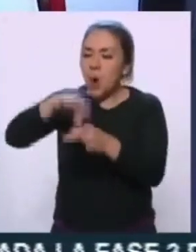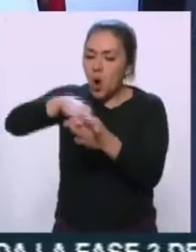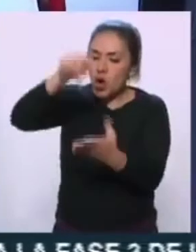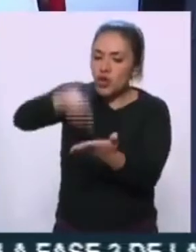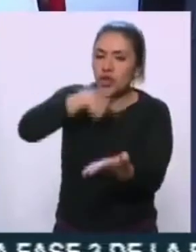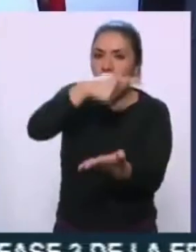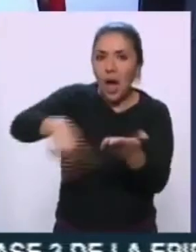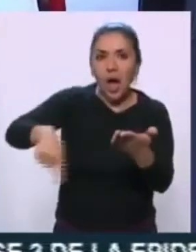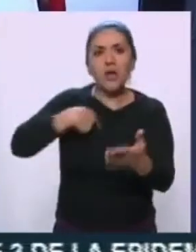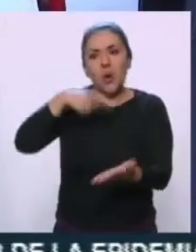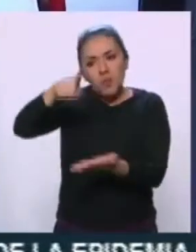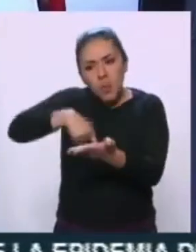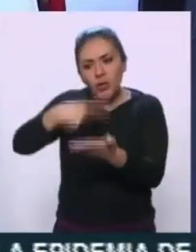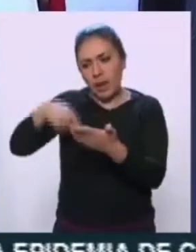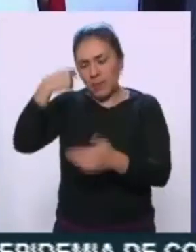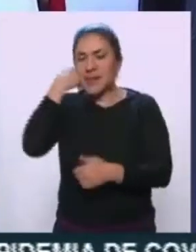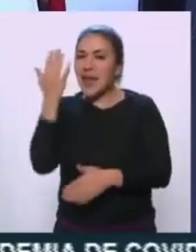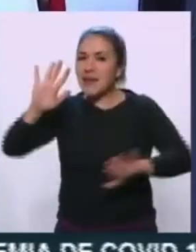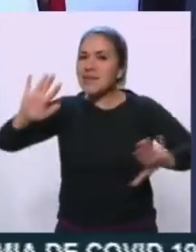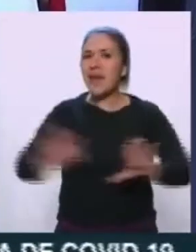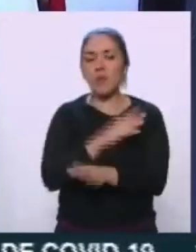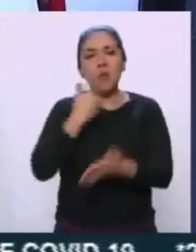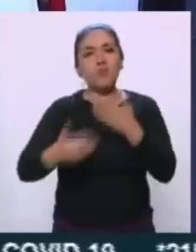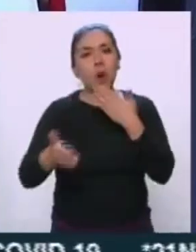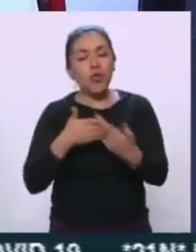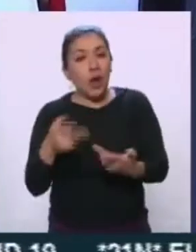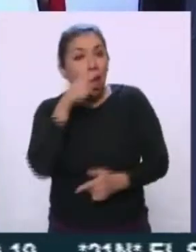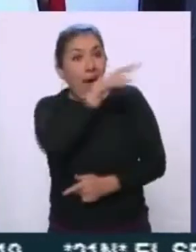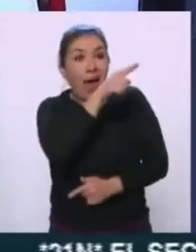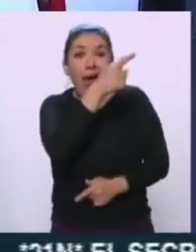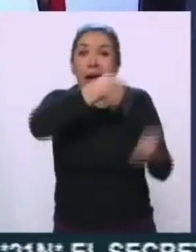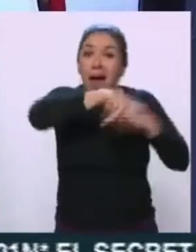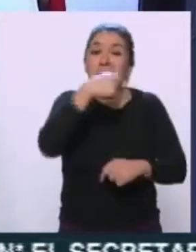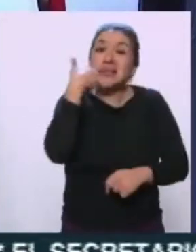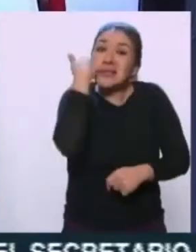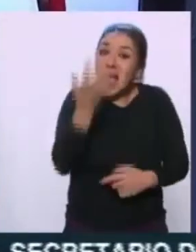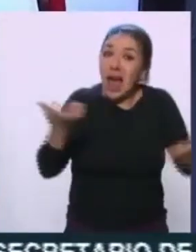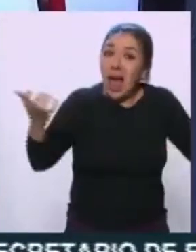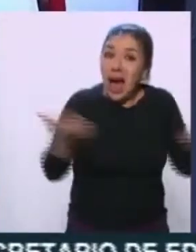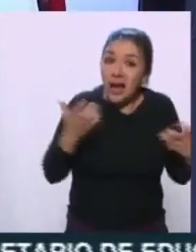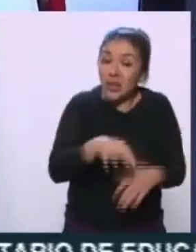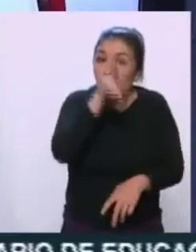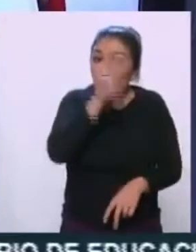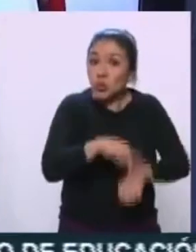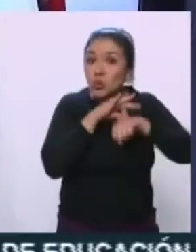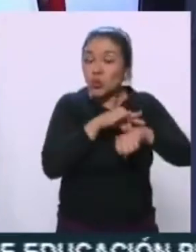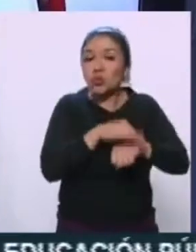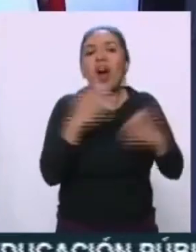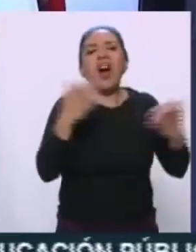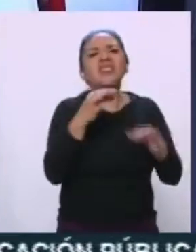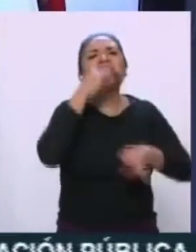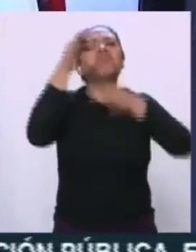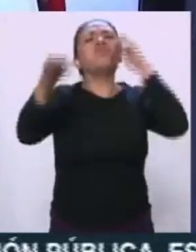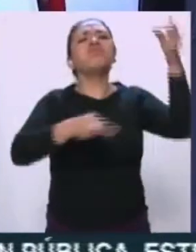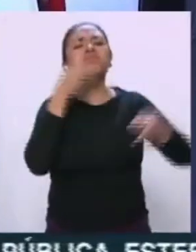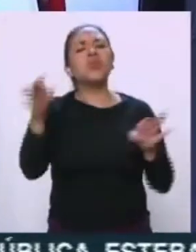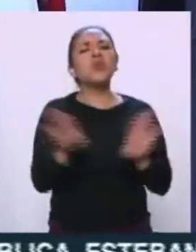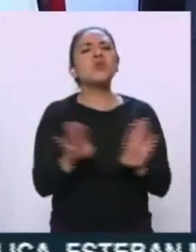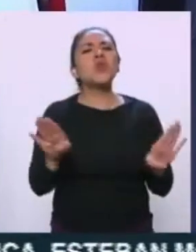y que votamos por un cambio de modelo económico. Lo que ellos en el fondo están queriendo lanzar